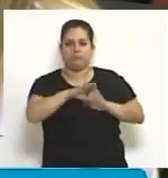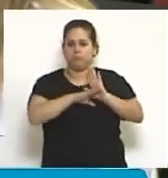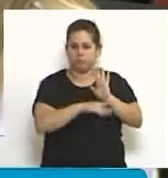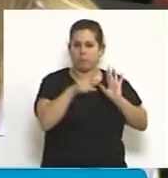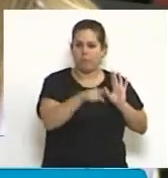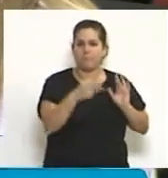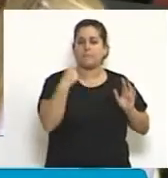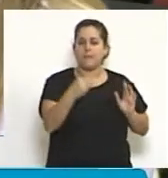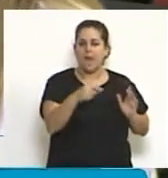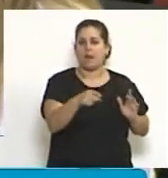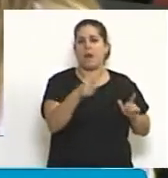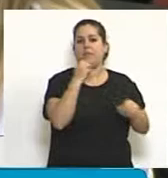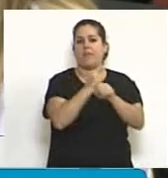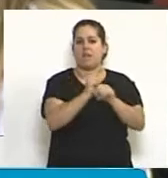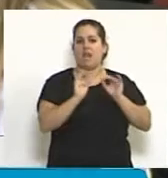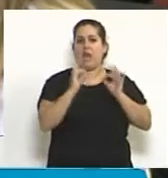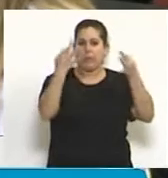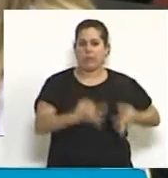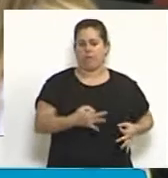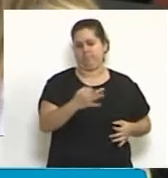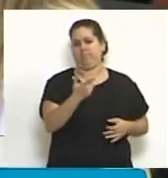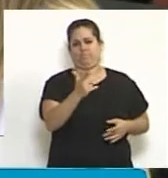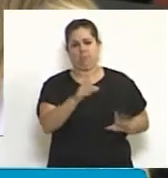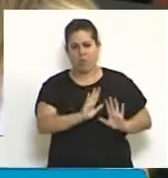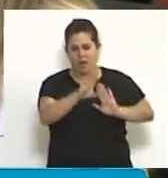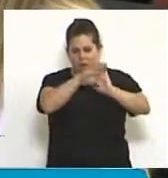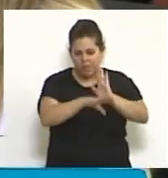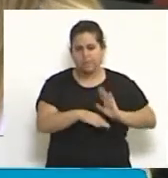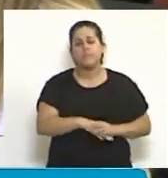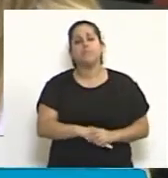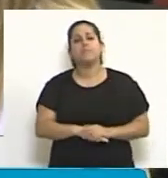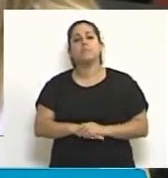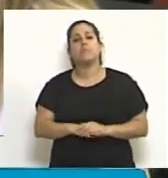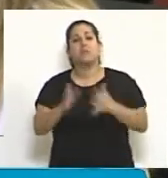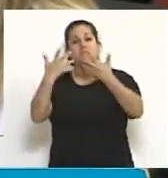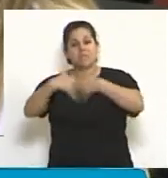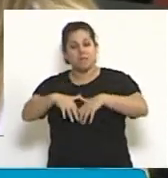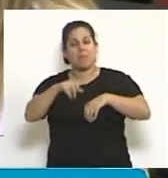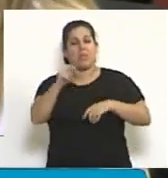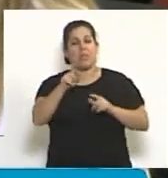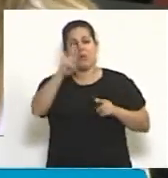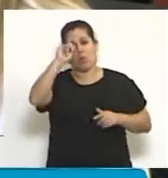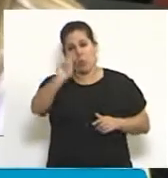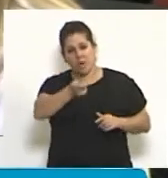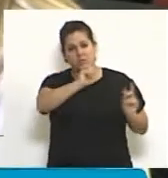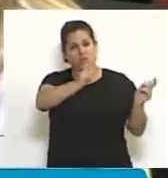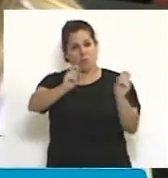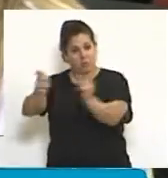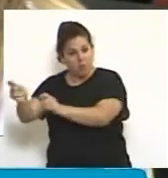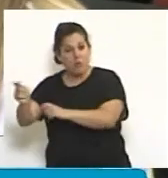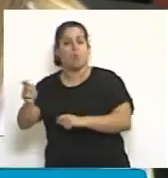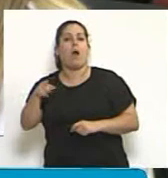requerir para una tarea de esas características. El sistema de subrogancia funcionó históricamente de